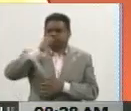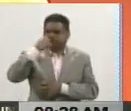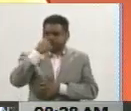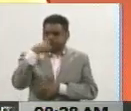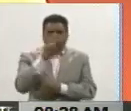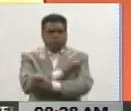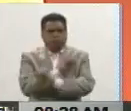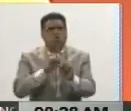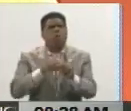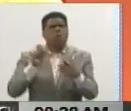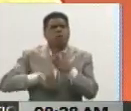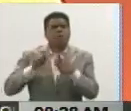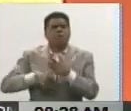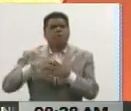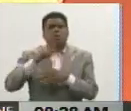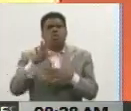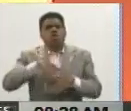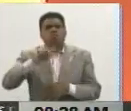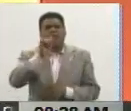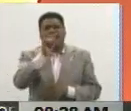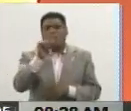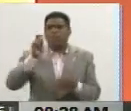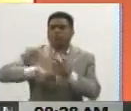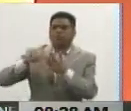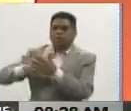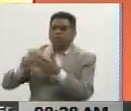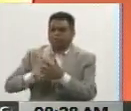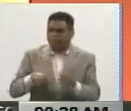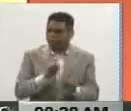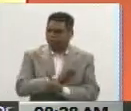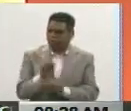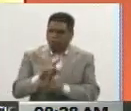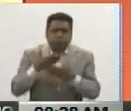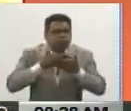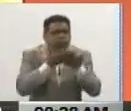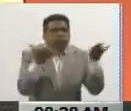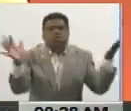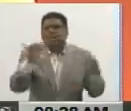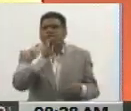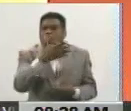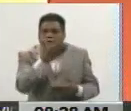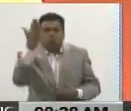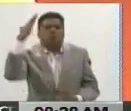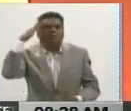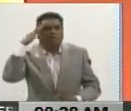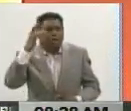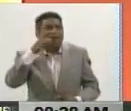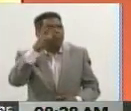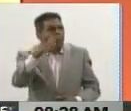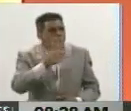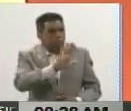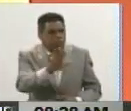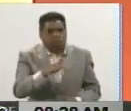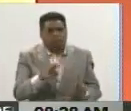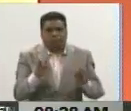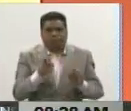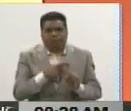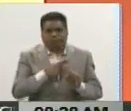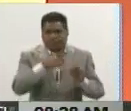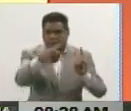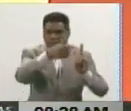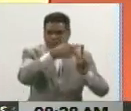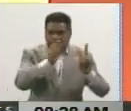y dirigirlos tanto a su dinámica económica como a los modos de vida que ellos disponen, ¿no? En detrimento del pueblo. El otro